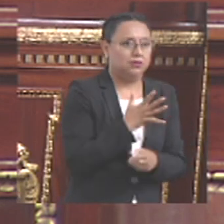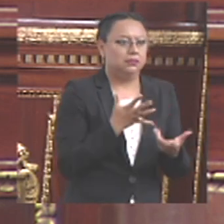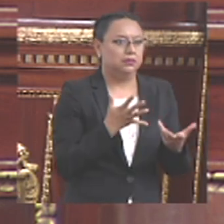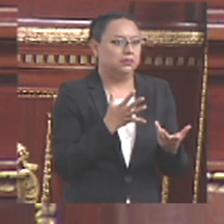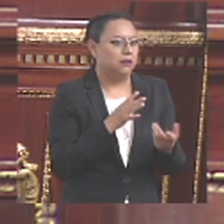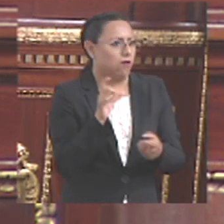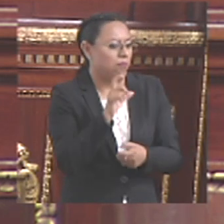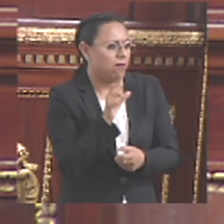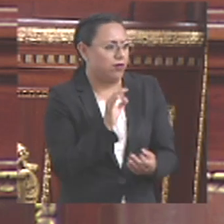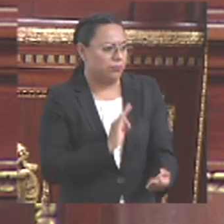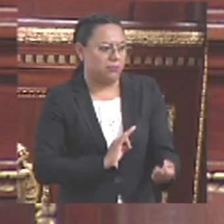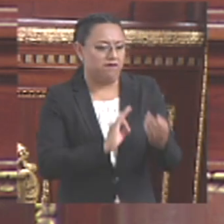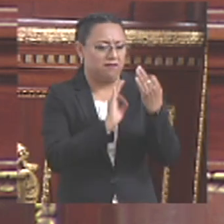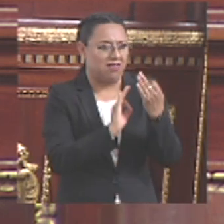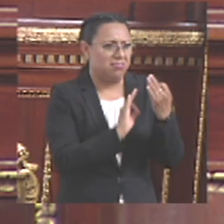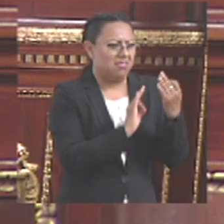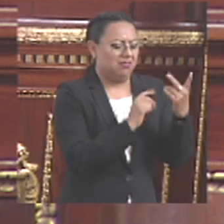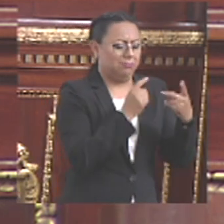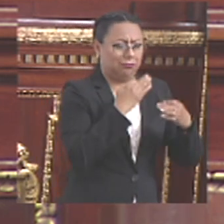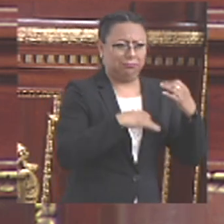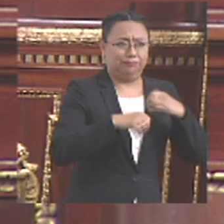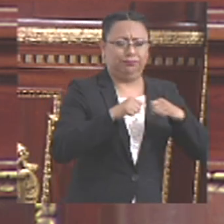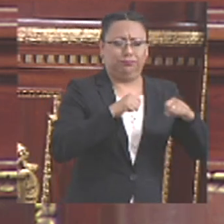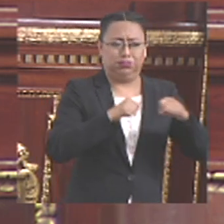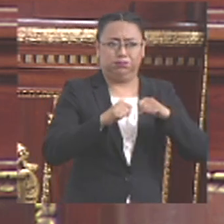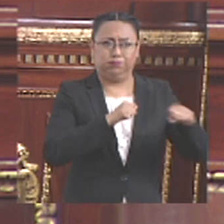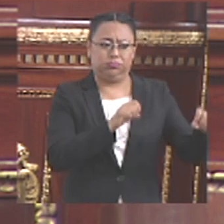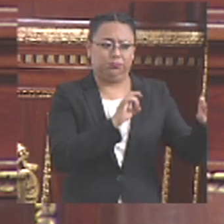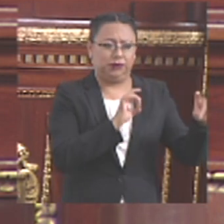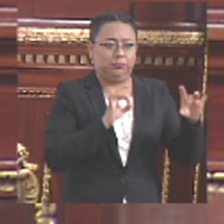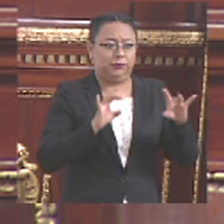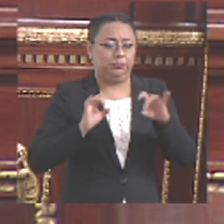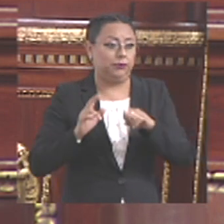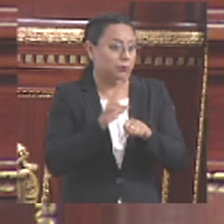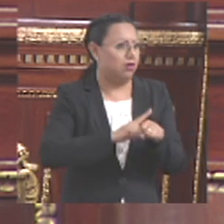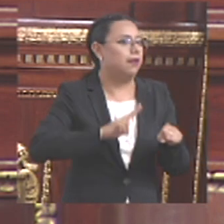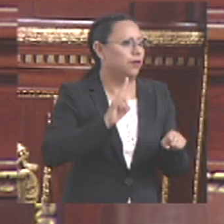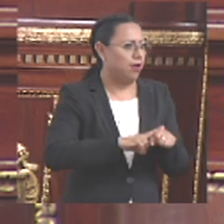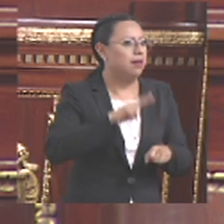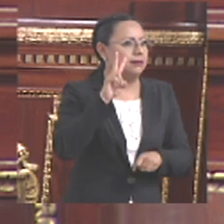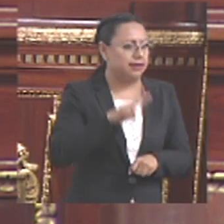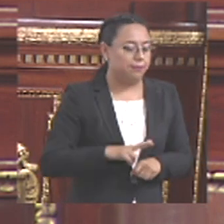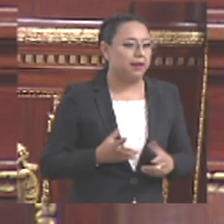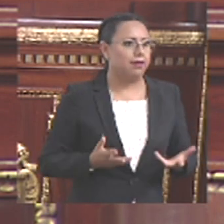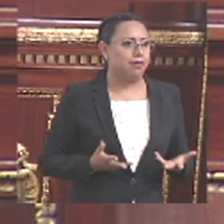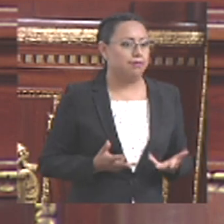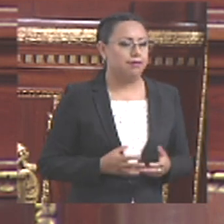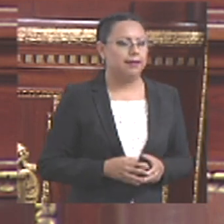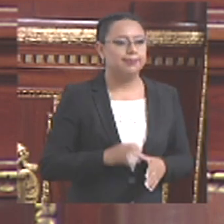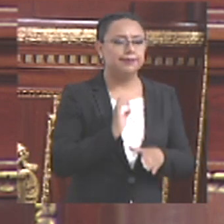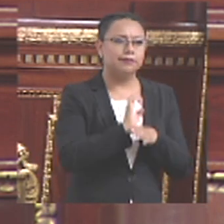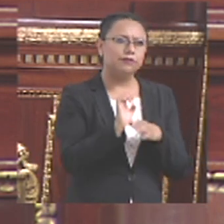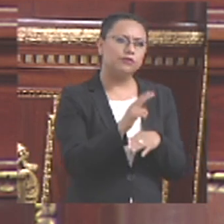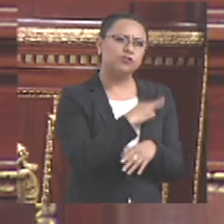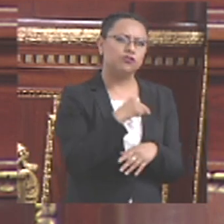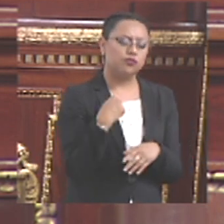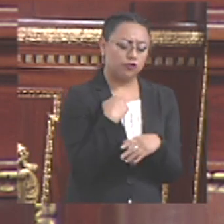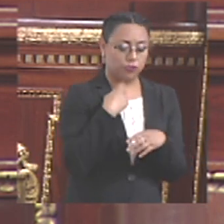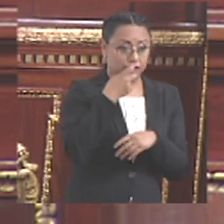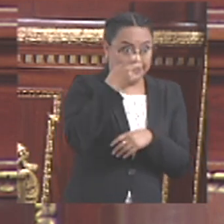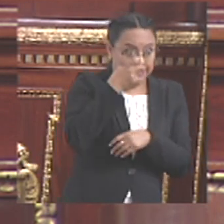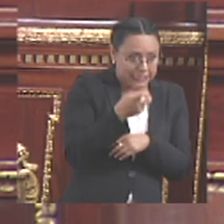enfrentar estos fenómenos naturales y que, sin lugar a dudas, nos hacen preguntarnos qué venimos haciendo. Pero